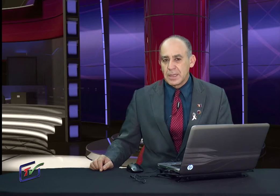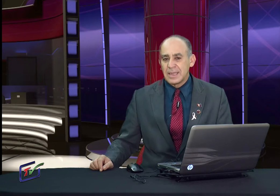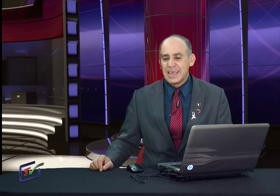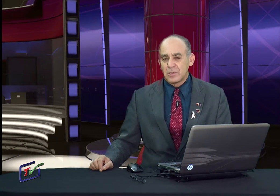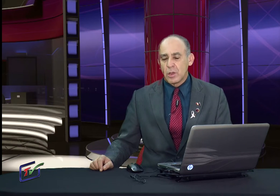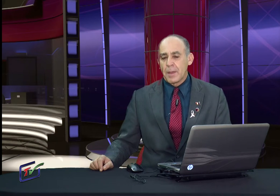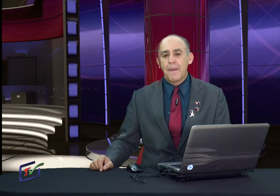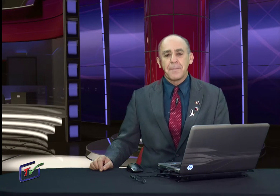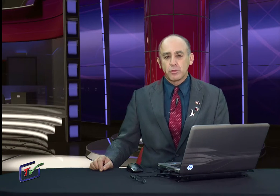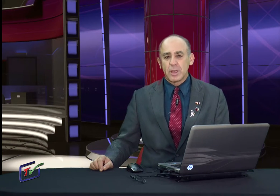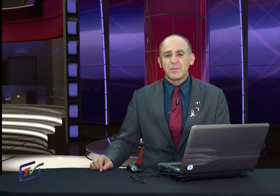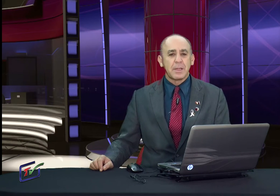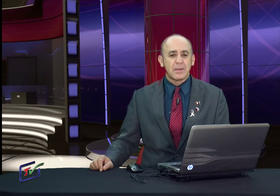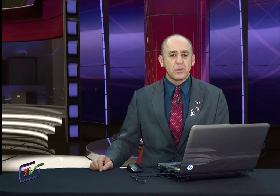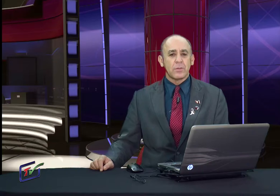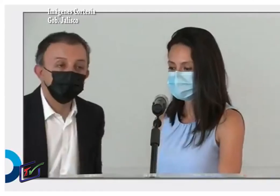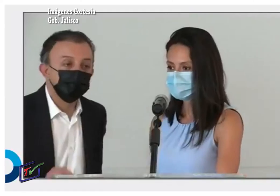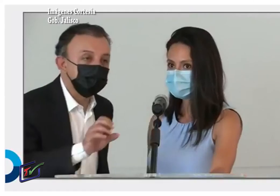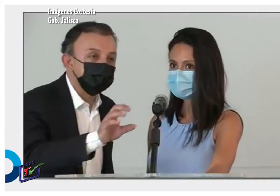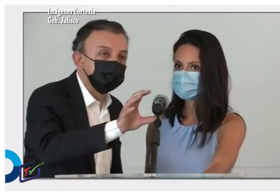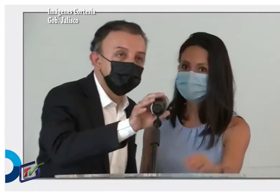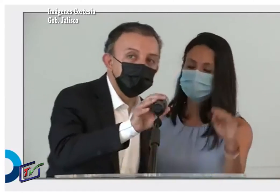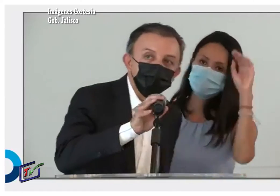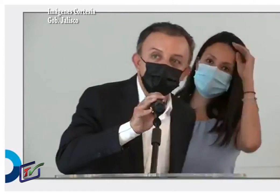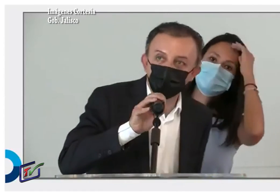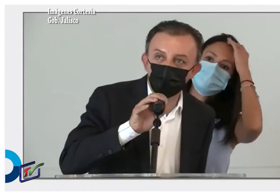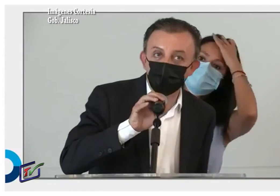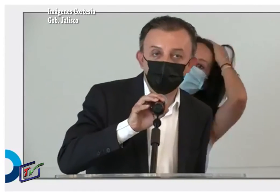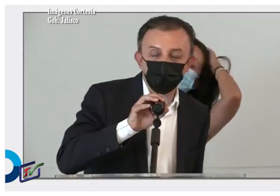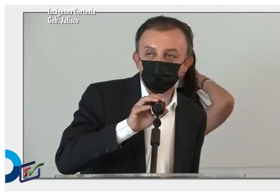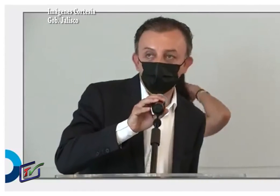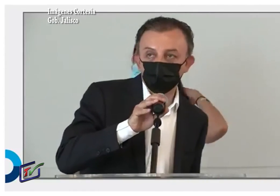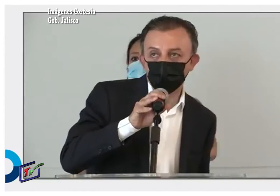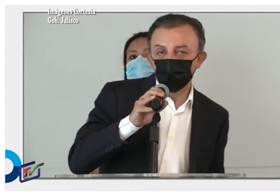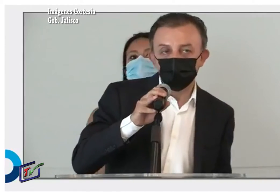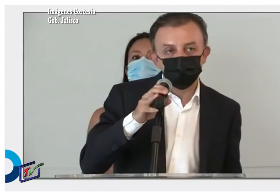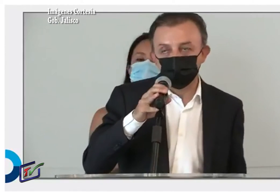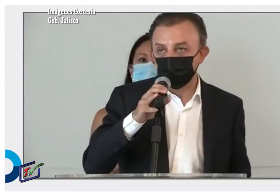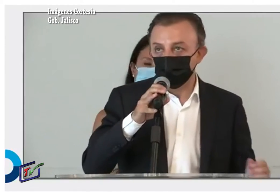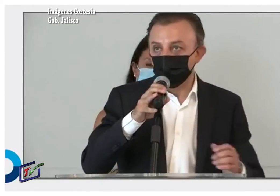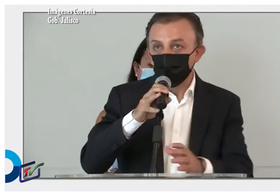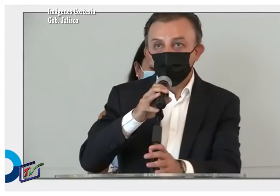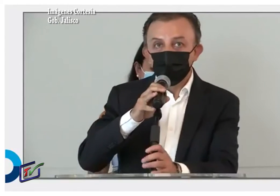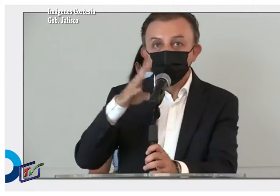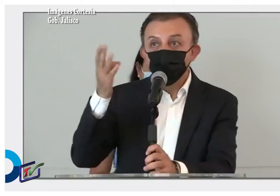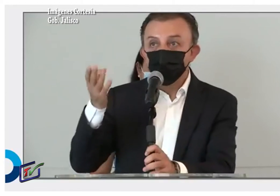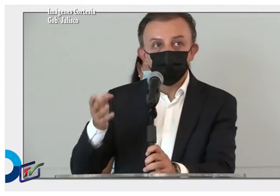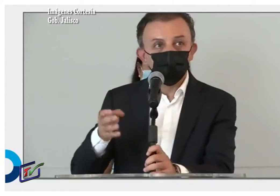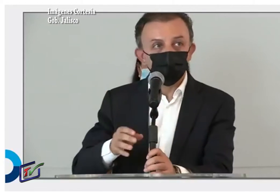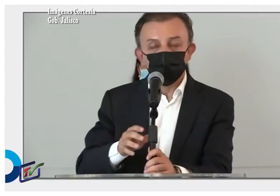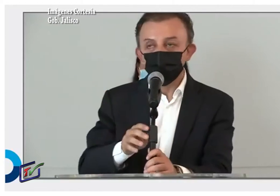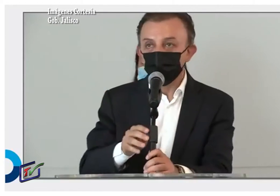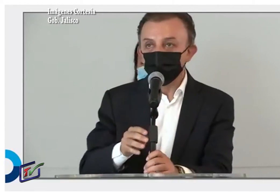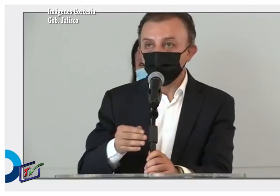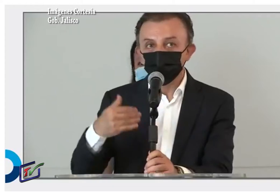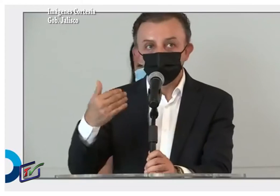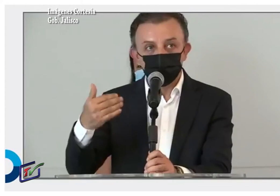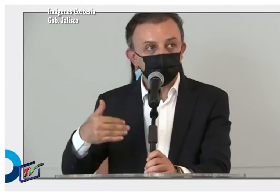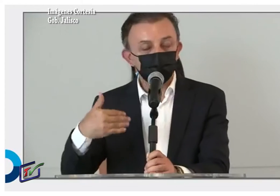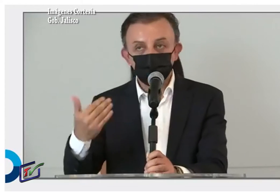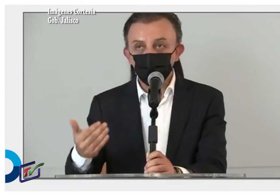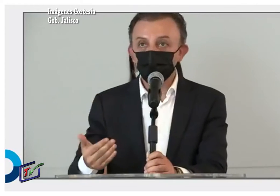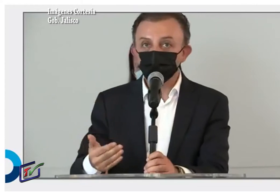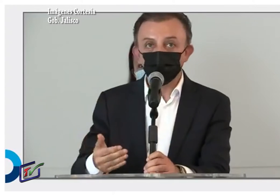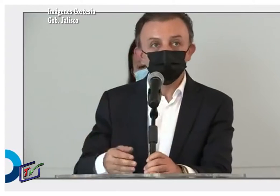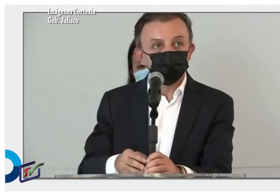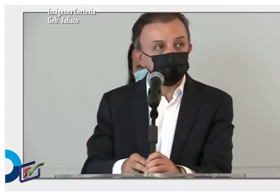de COVID-19. Ve usted la explicación. Más respecto al botón, no es ningún rumor ni nada por el estilo. Se